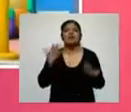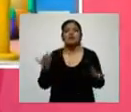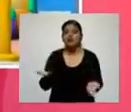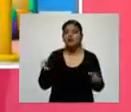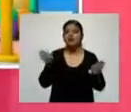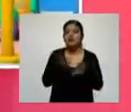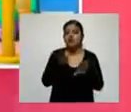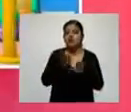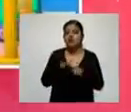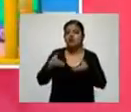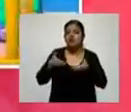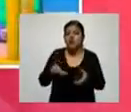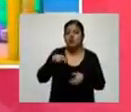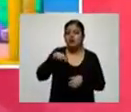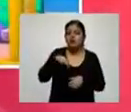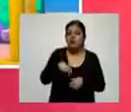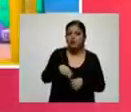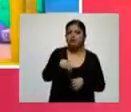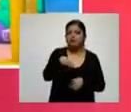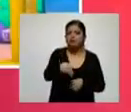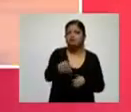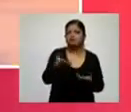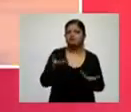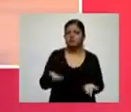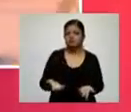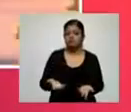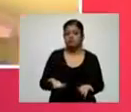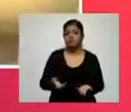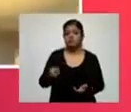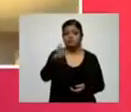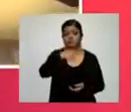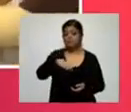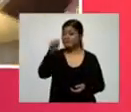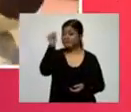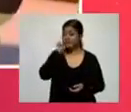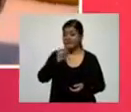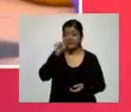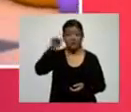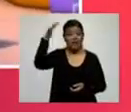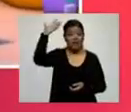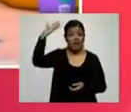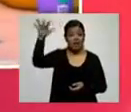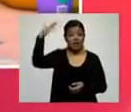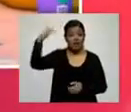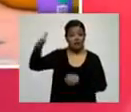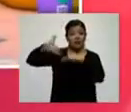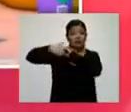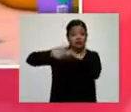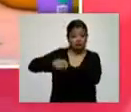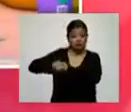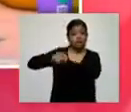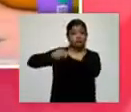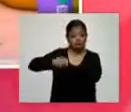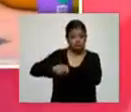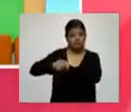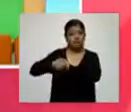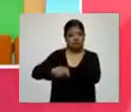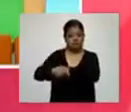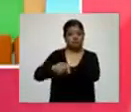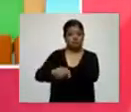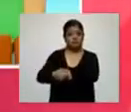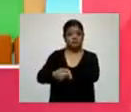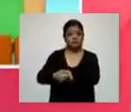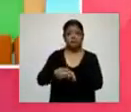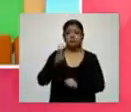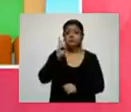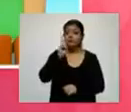Cruzamos la calle, ia, ia, oh. Tomando la mano del adulto, ia, ia,